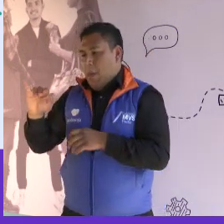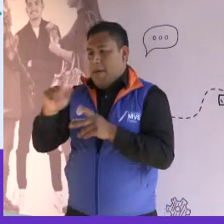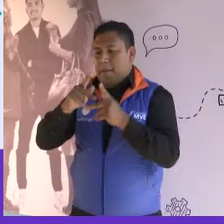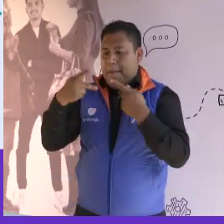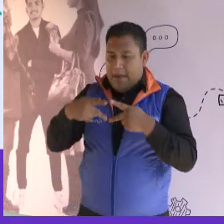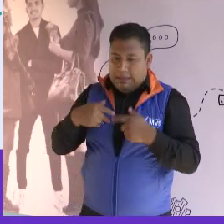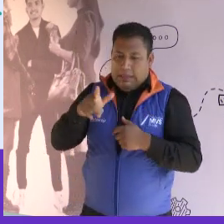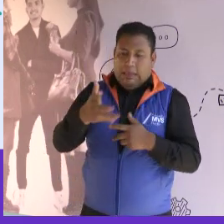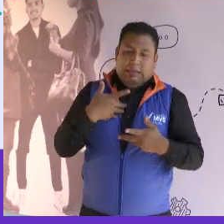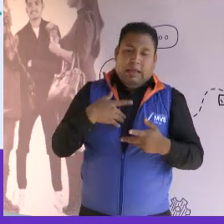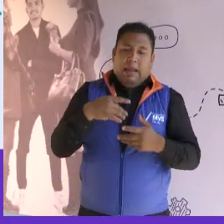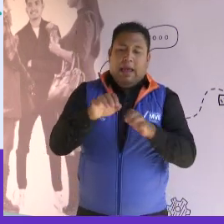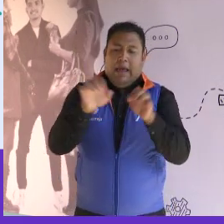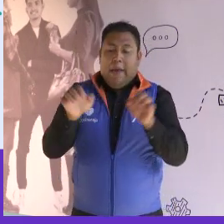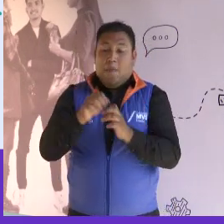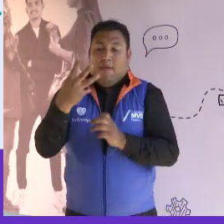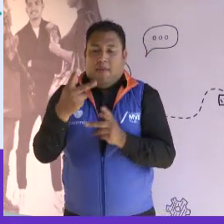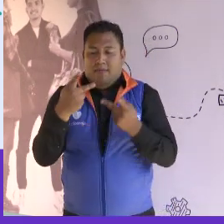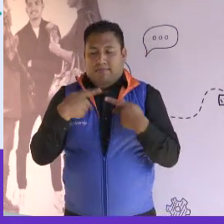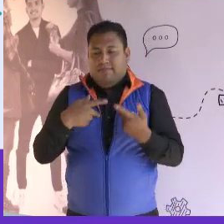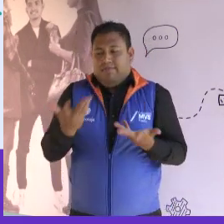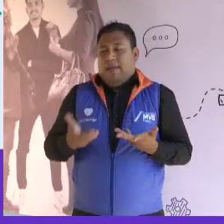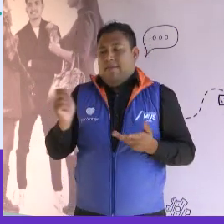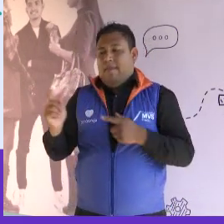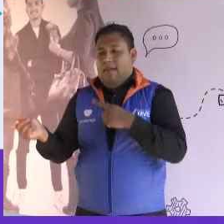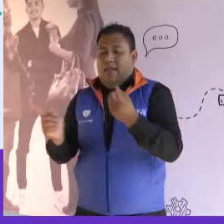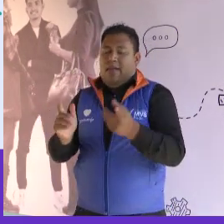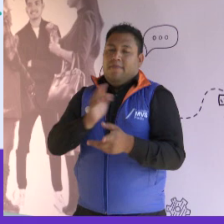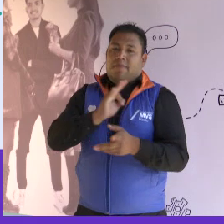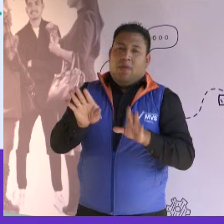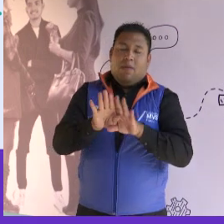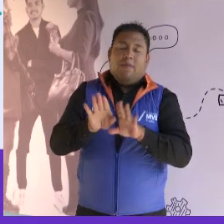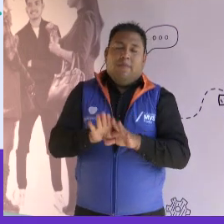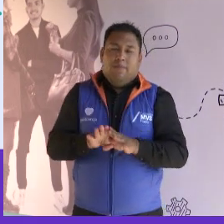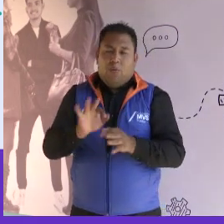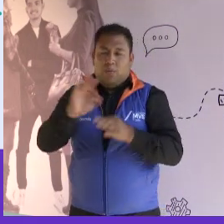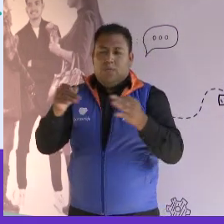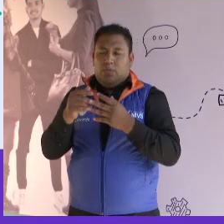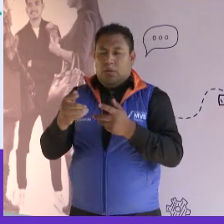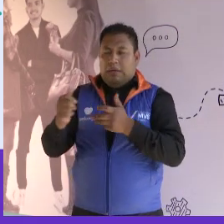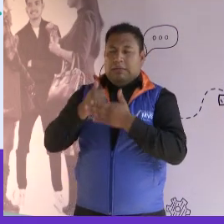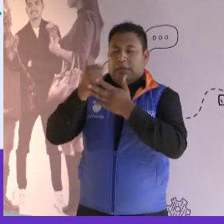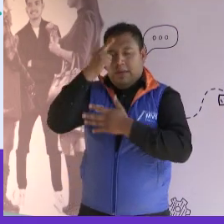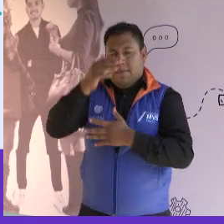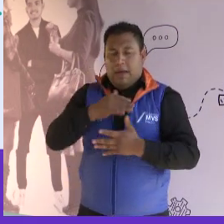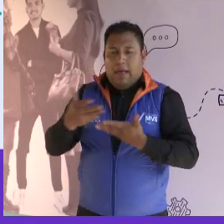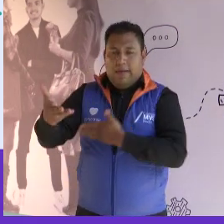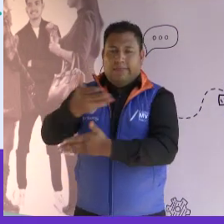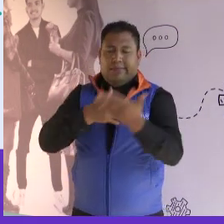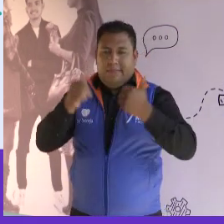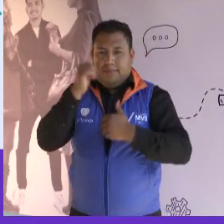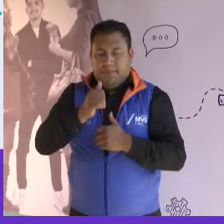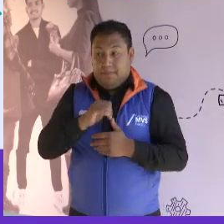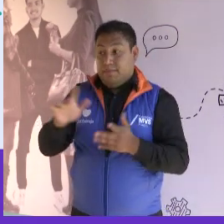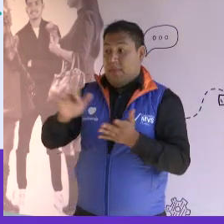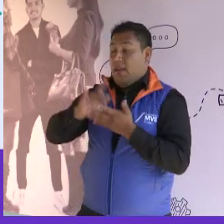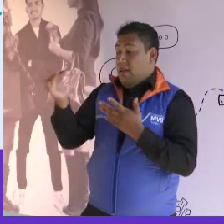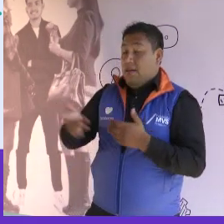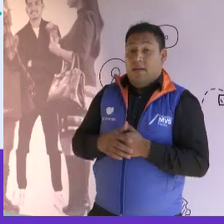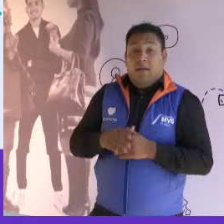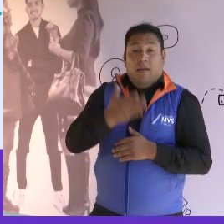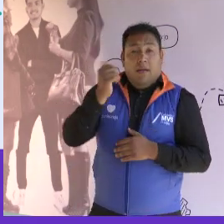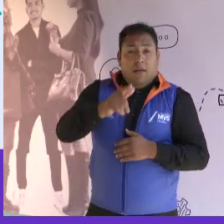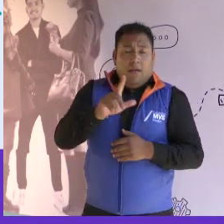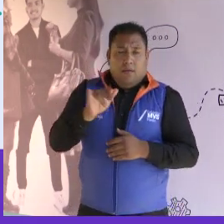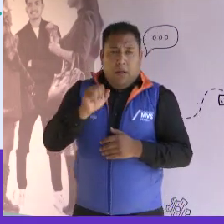3 para participar, ¿no? Entonces, esas son algunas de las cosas que identificamos. Muchas gracias. No sé si Luis, ¿quieres añadir algo a los